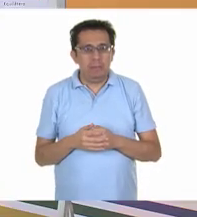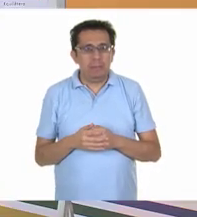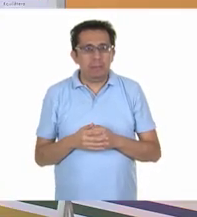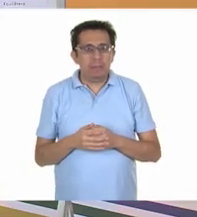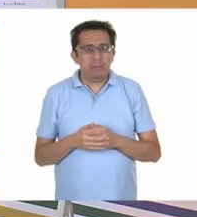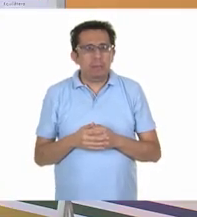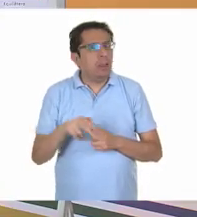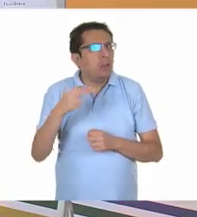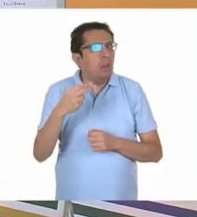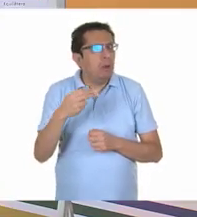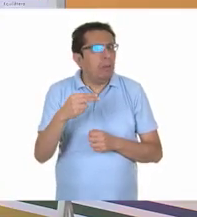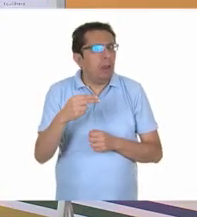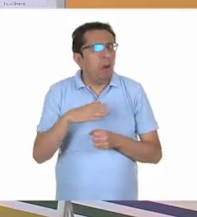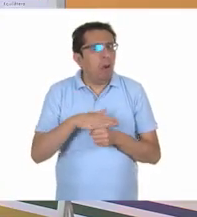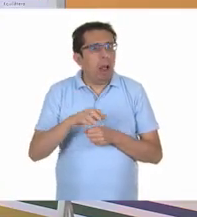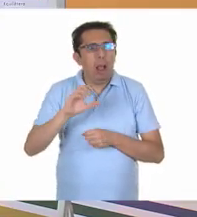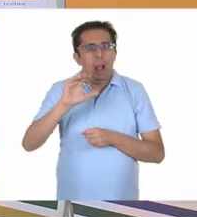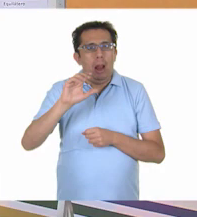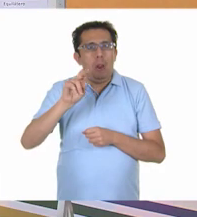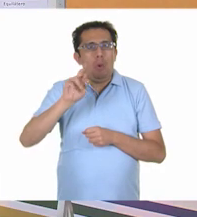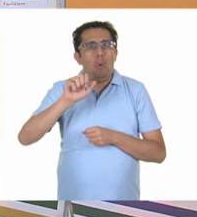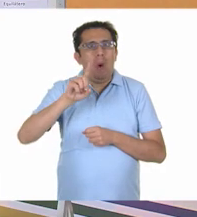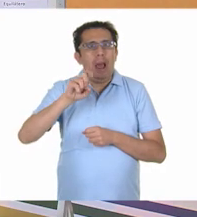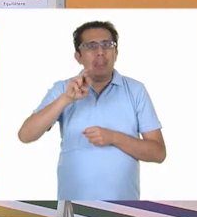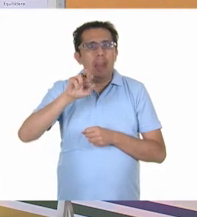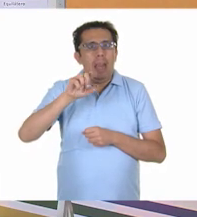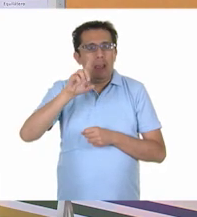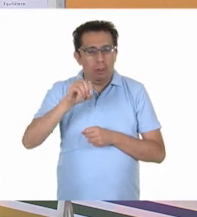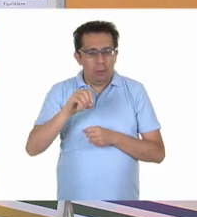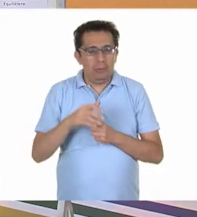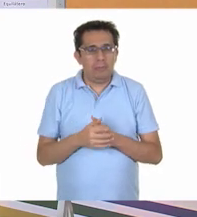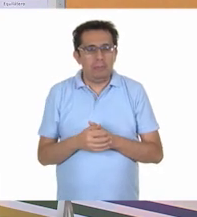¿Se llama cómo? Cuadrado. Cuadrado.